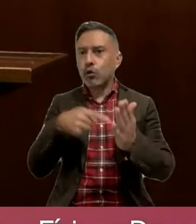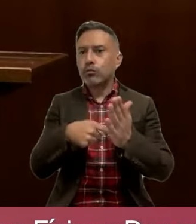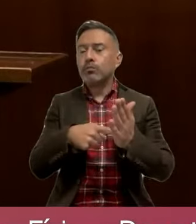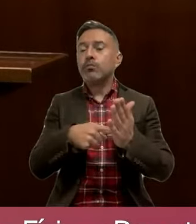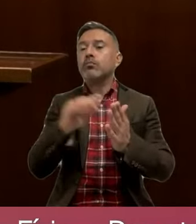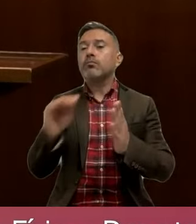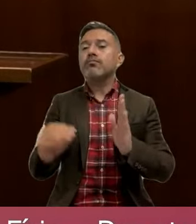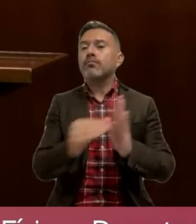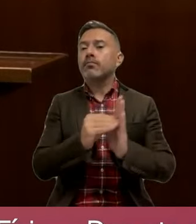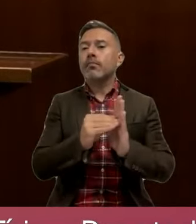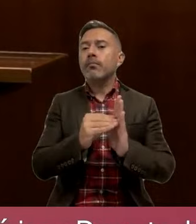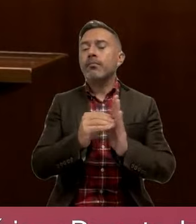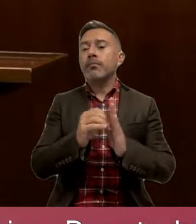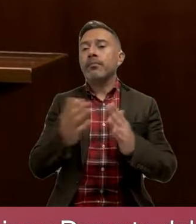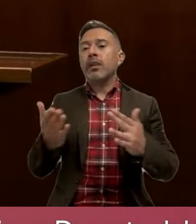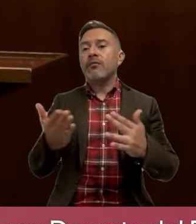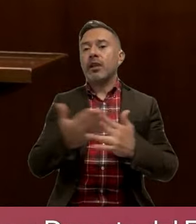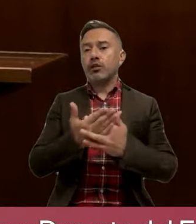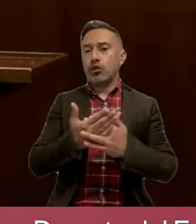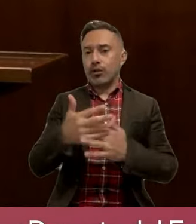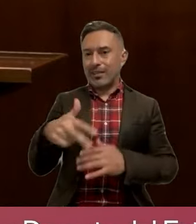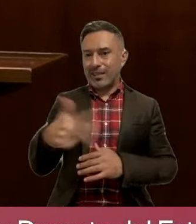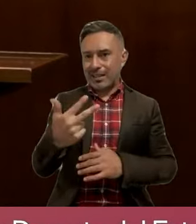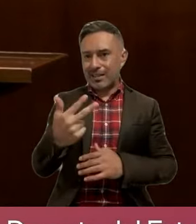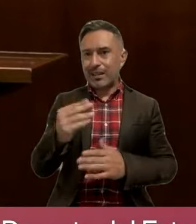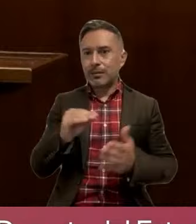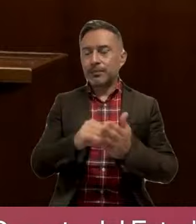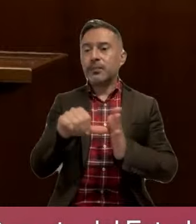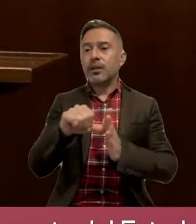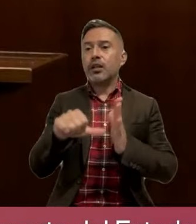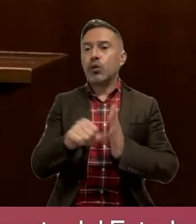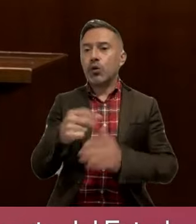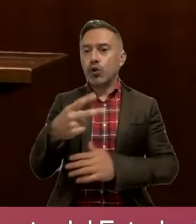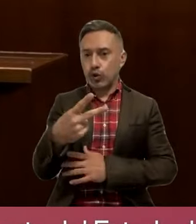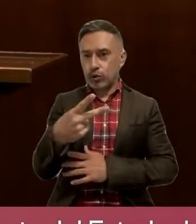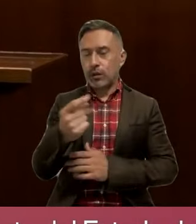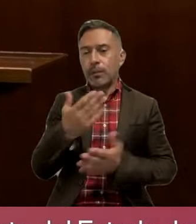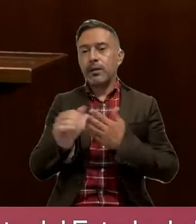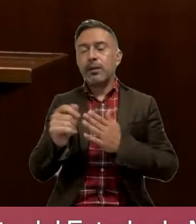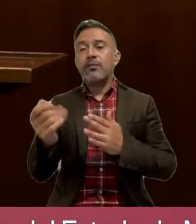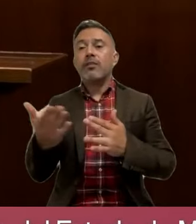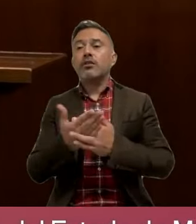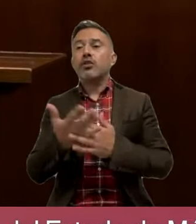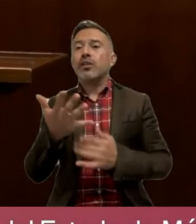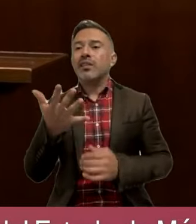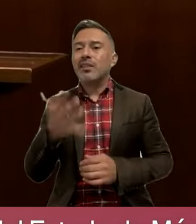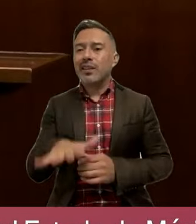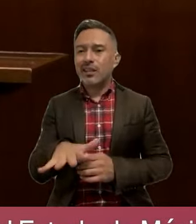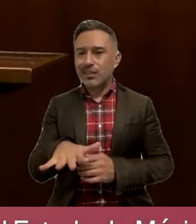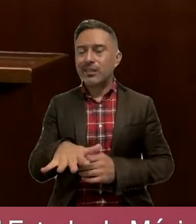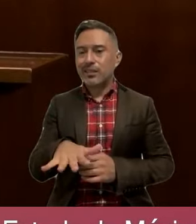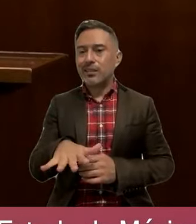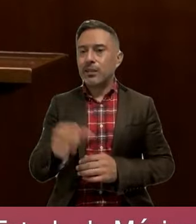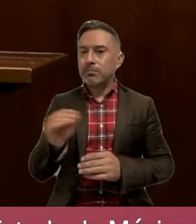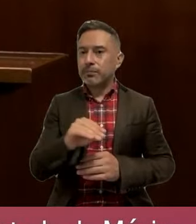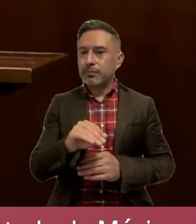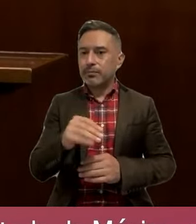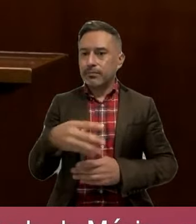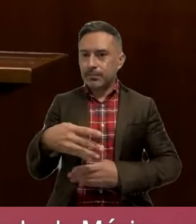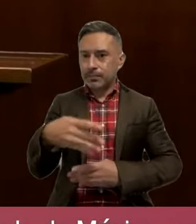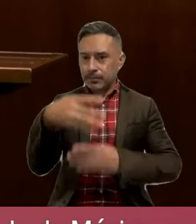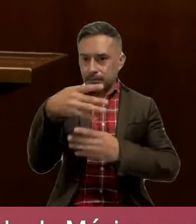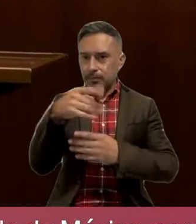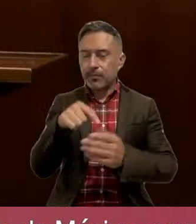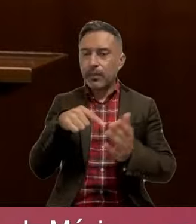adiciona la fracción 13 al artículo 2 y la fracción 10 recorriéndose las subsecuentes al